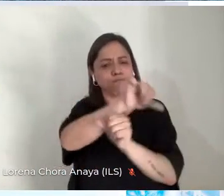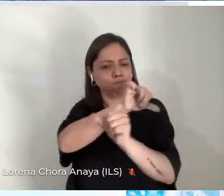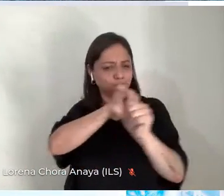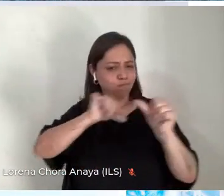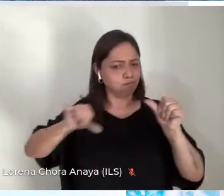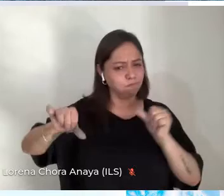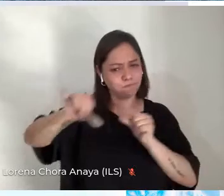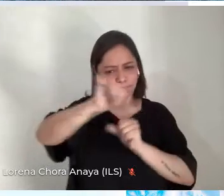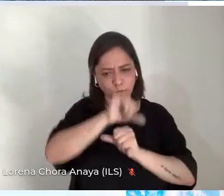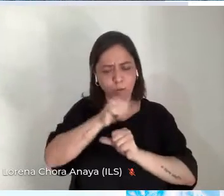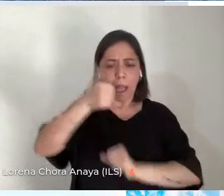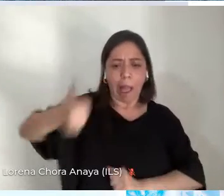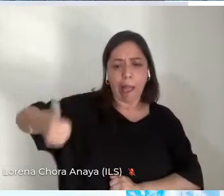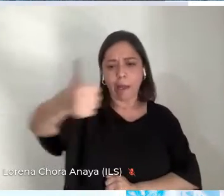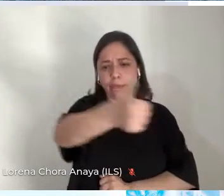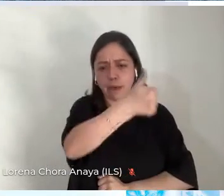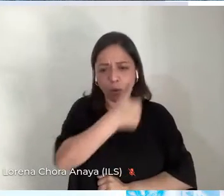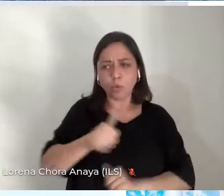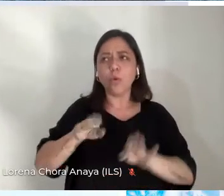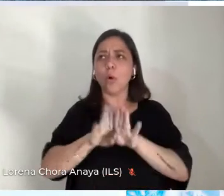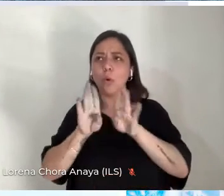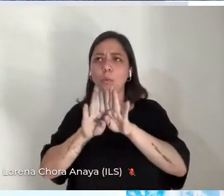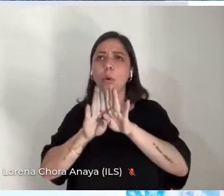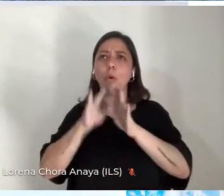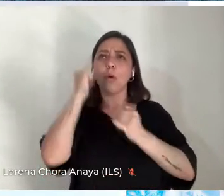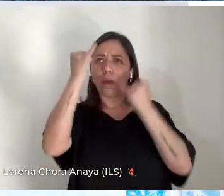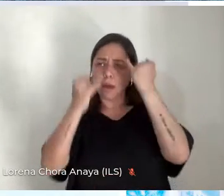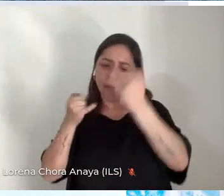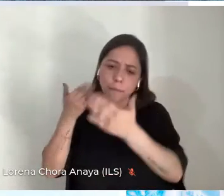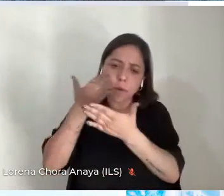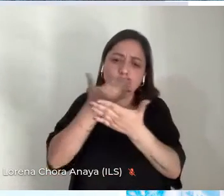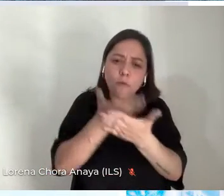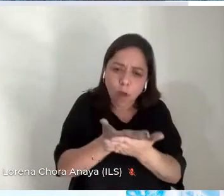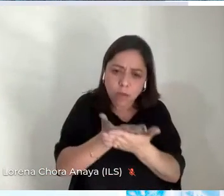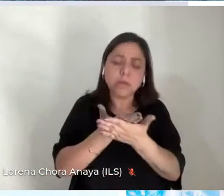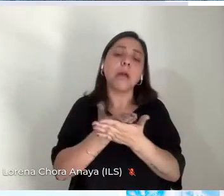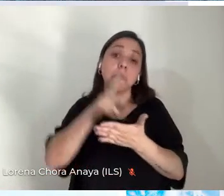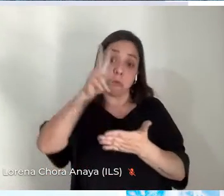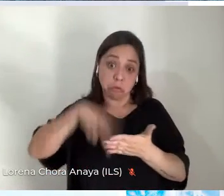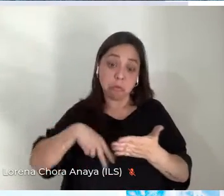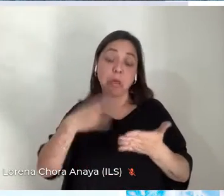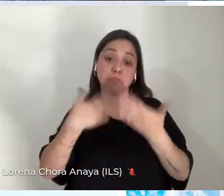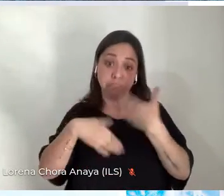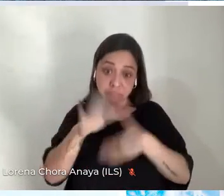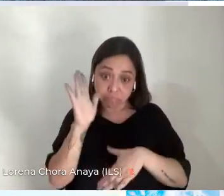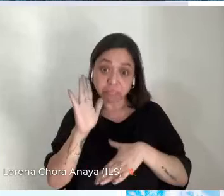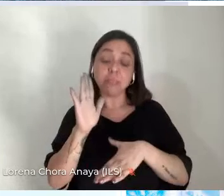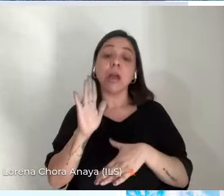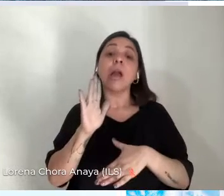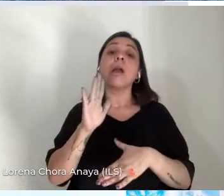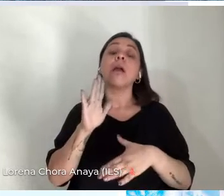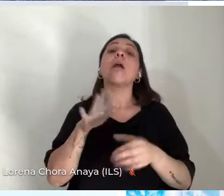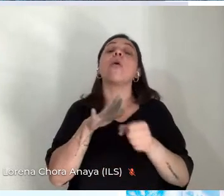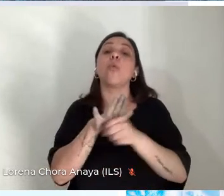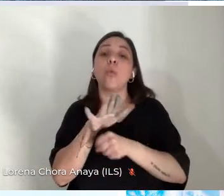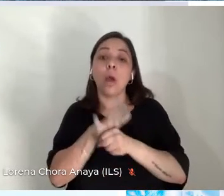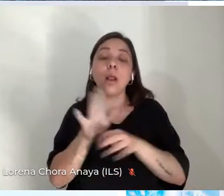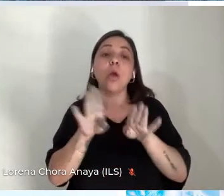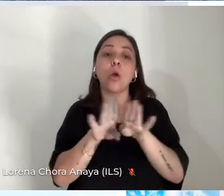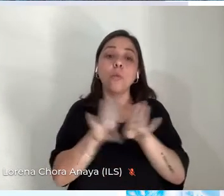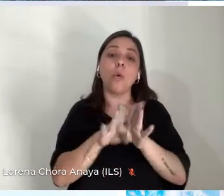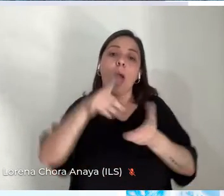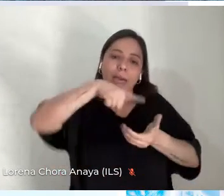iniciativas o proyectos que fueron exitosos, que hayan promovido la inclusión a través de la colaboración en sus